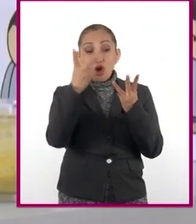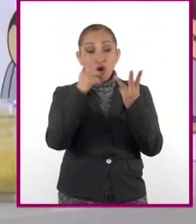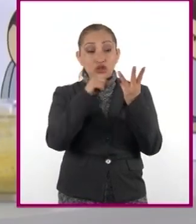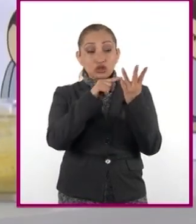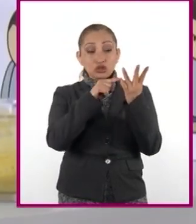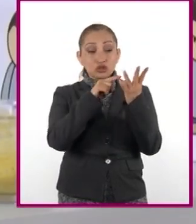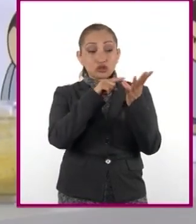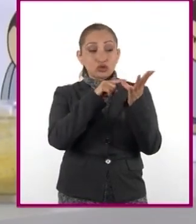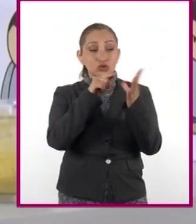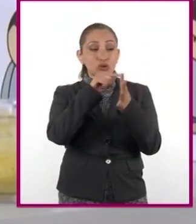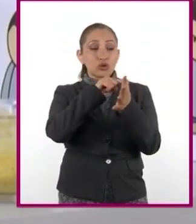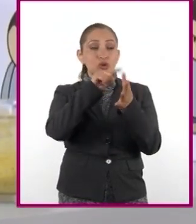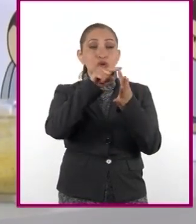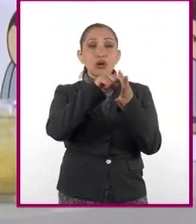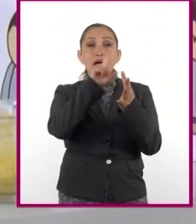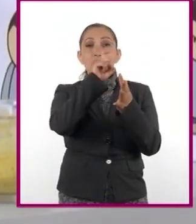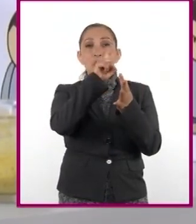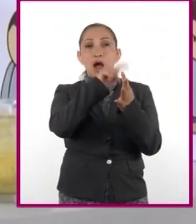agua.